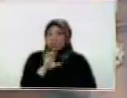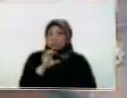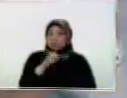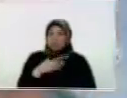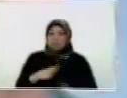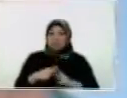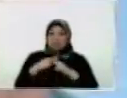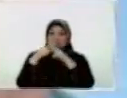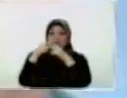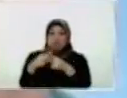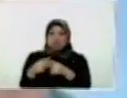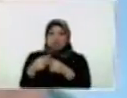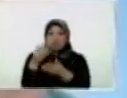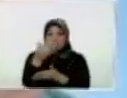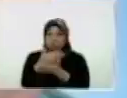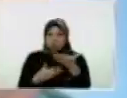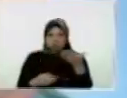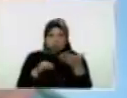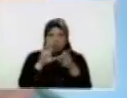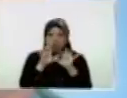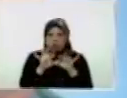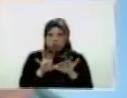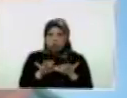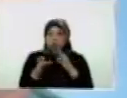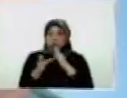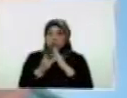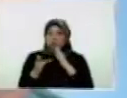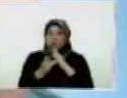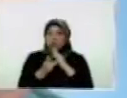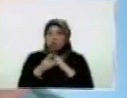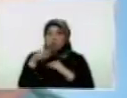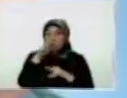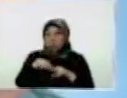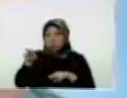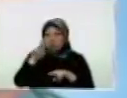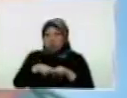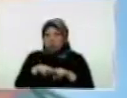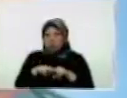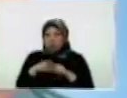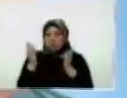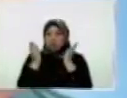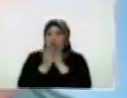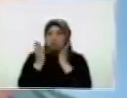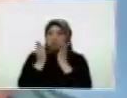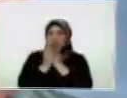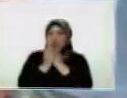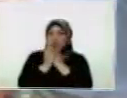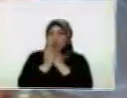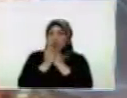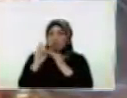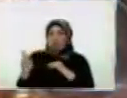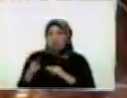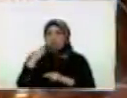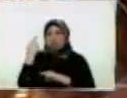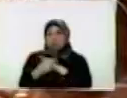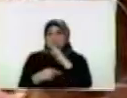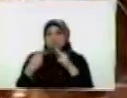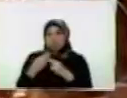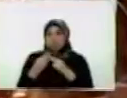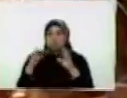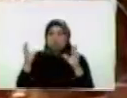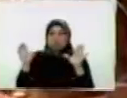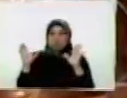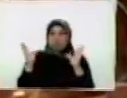entregamos un instrumento de este tipo a los niños de primaria. Y la educación secundaria y la educación